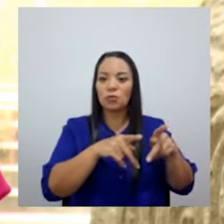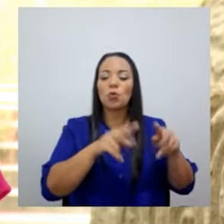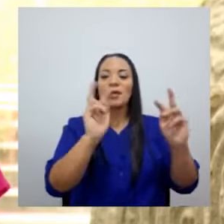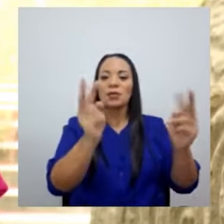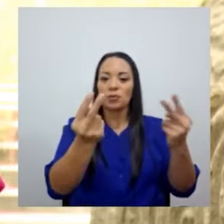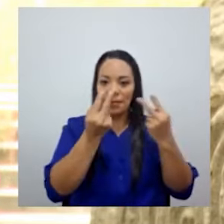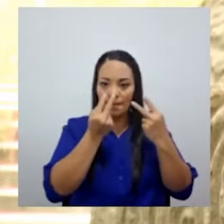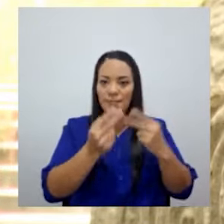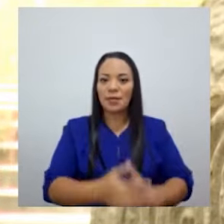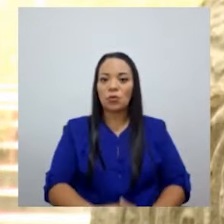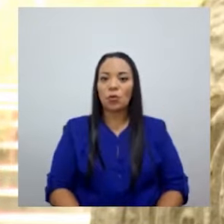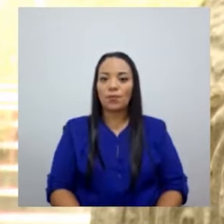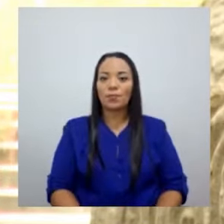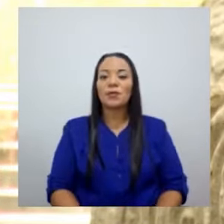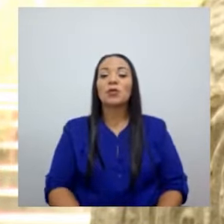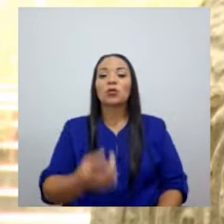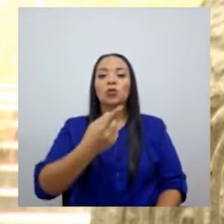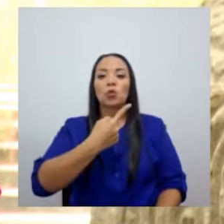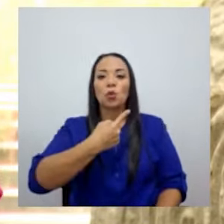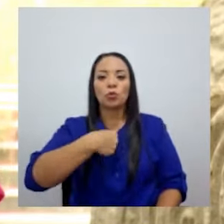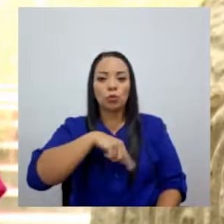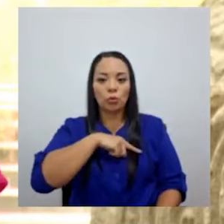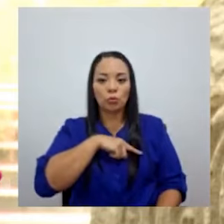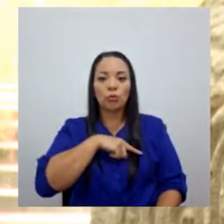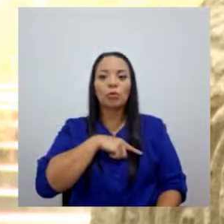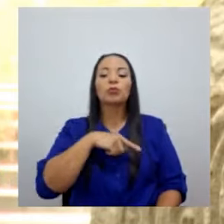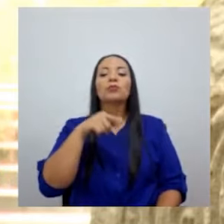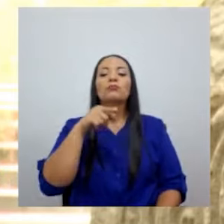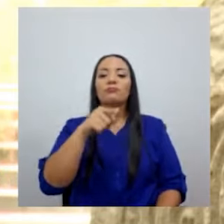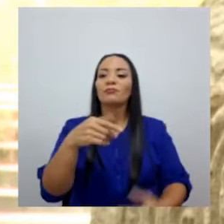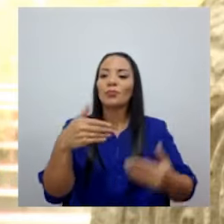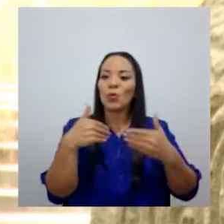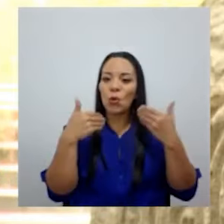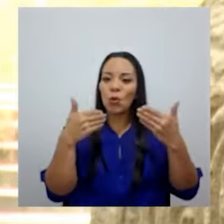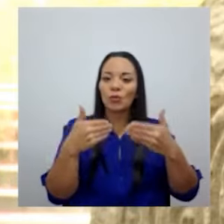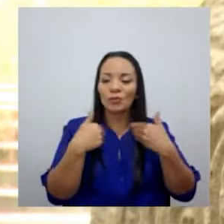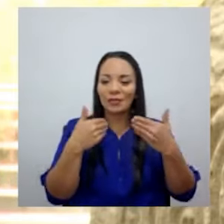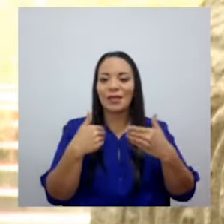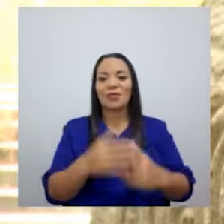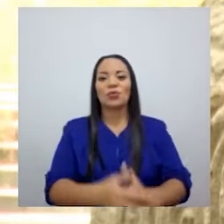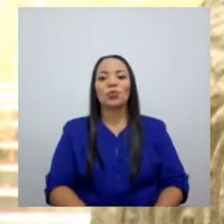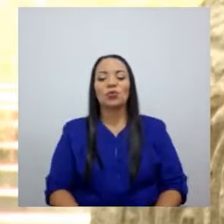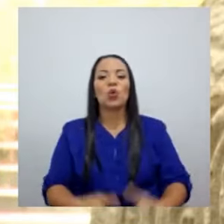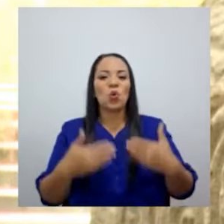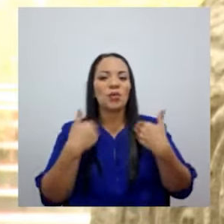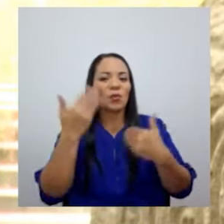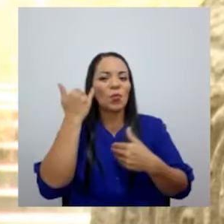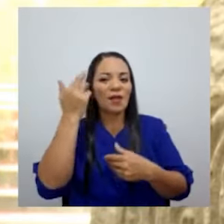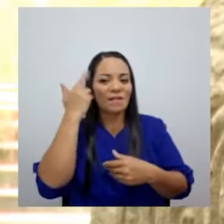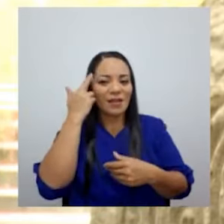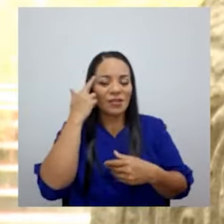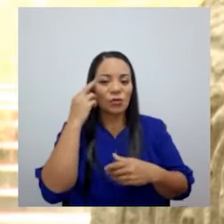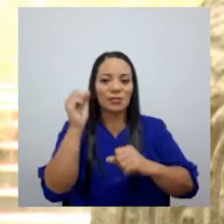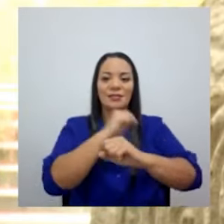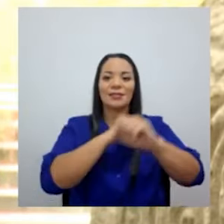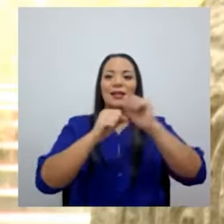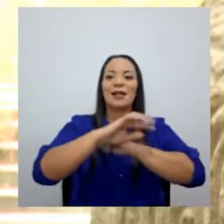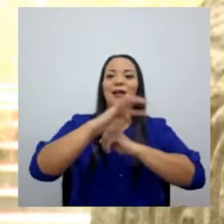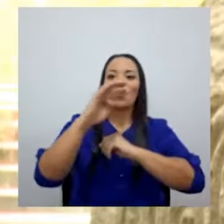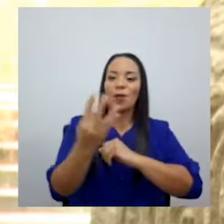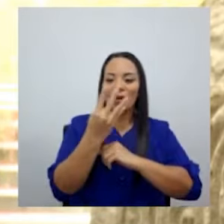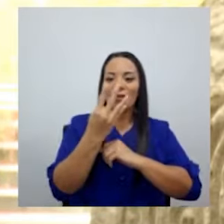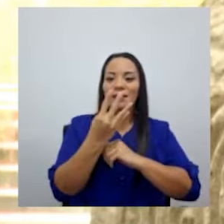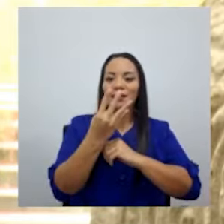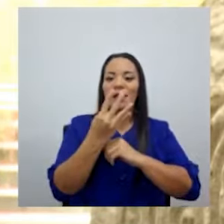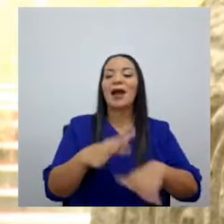viendo, estamos contentos. ¿Contentos por qué? Porque la Sala Cuarta reconoció